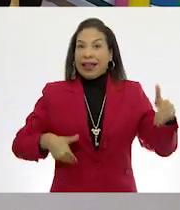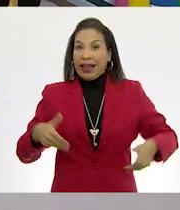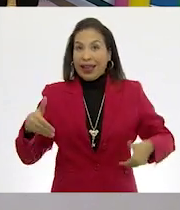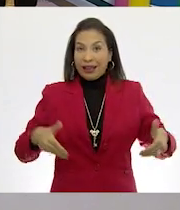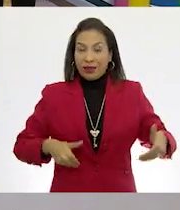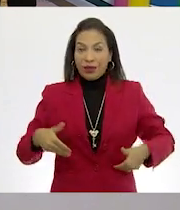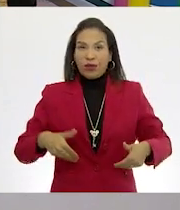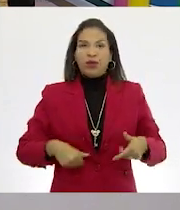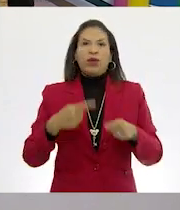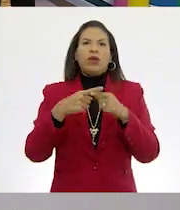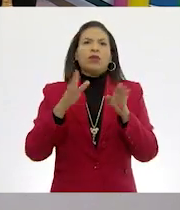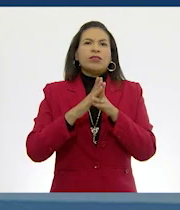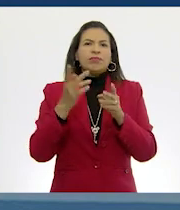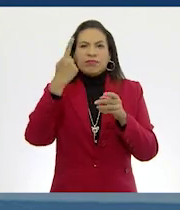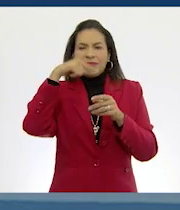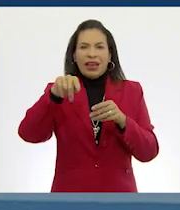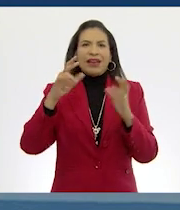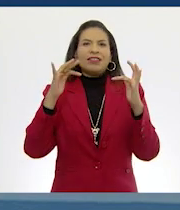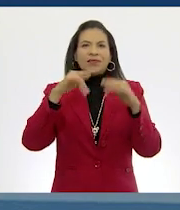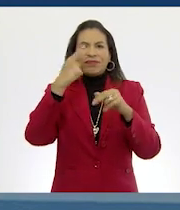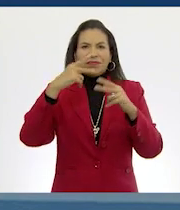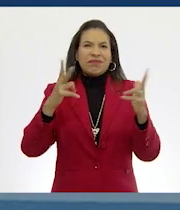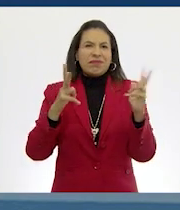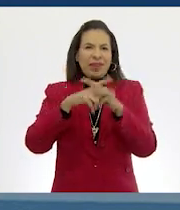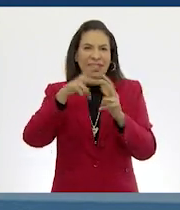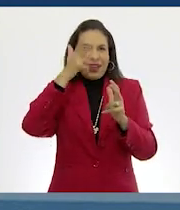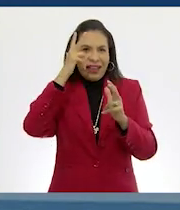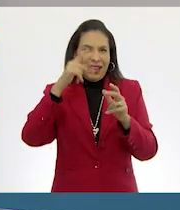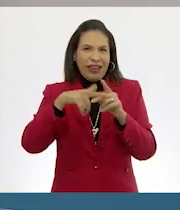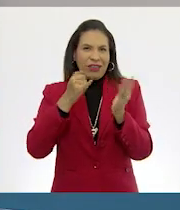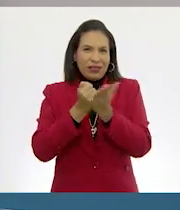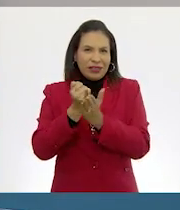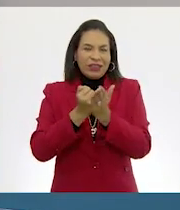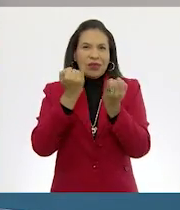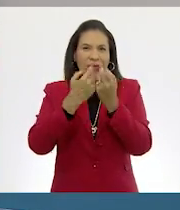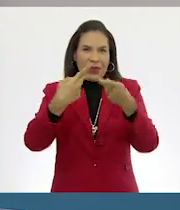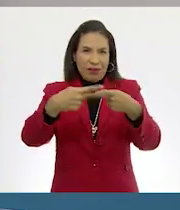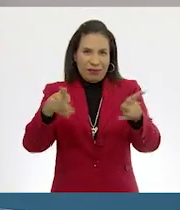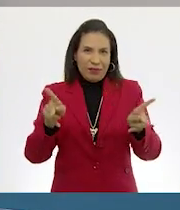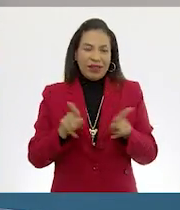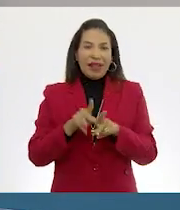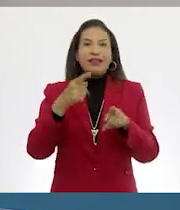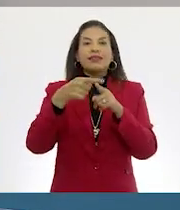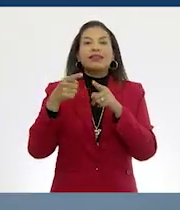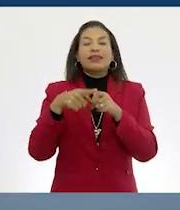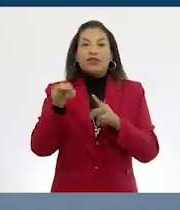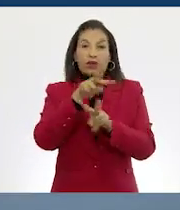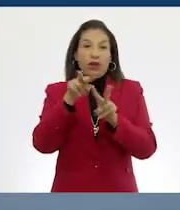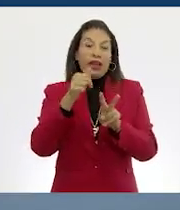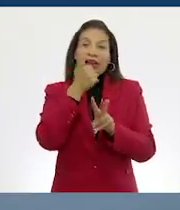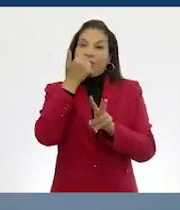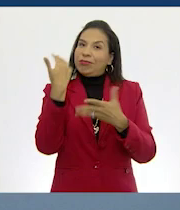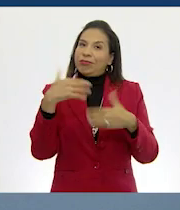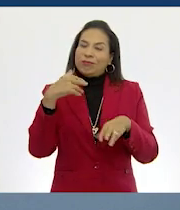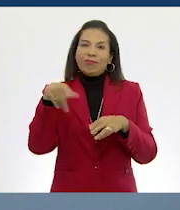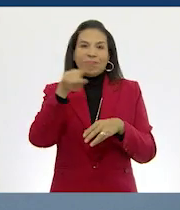teatros, los palenques y las plazas. Muy bien. Son excelentes alumnos ambos, como todos los que nos ven allá en